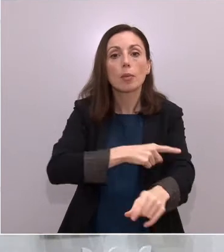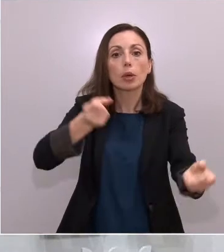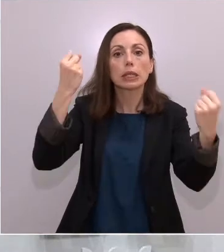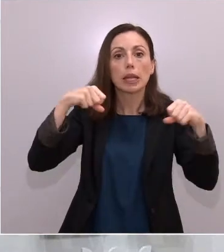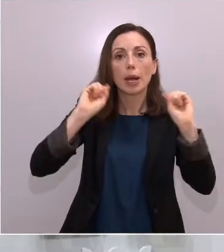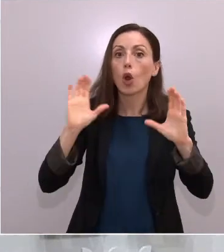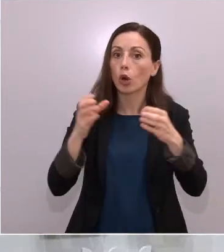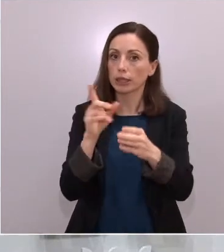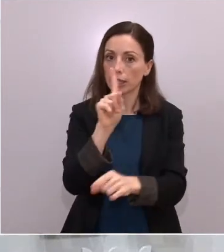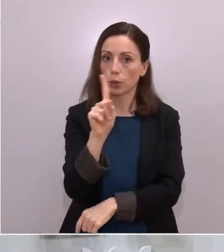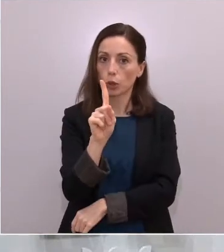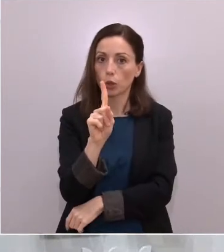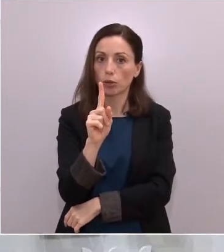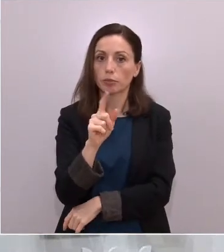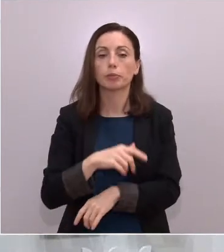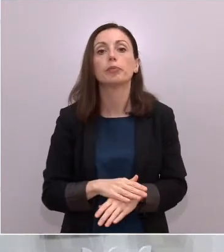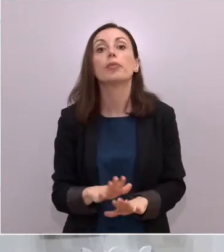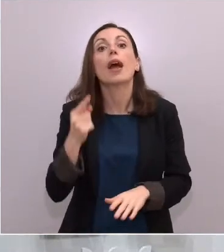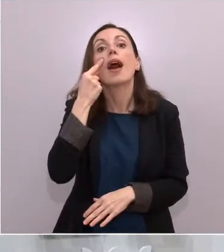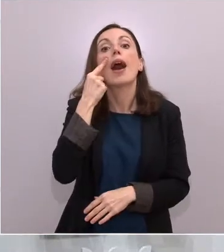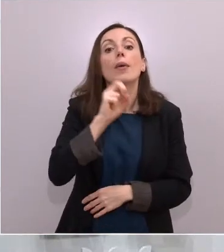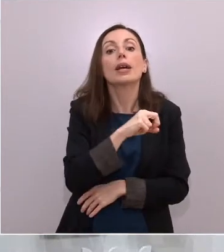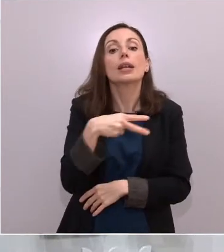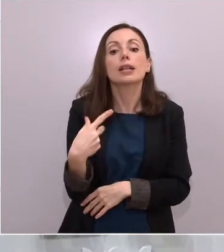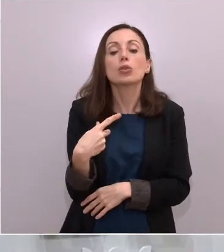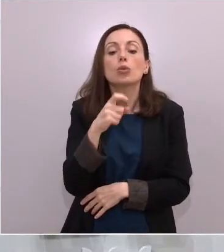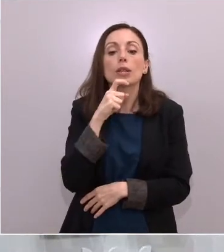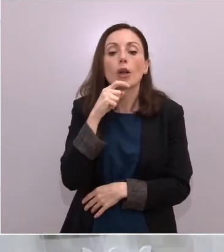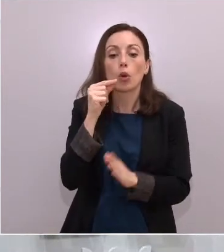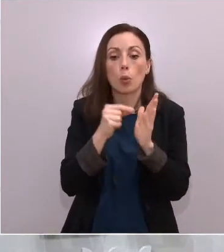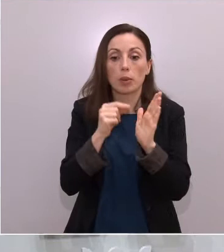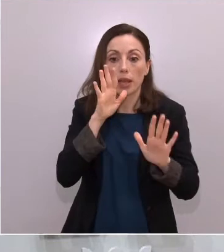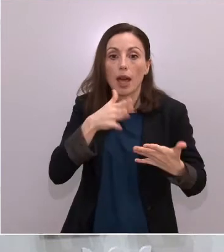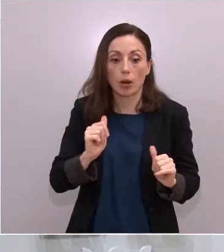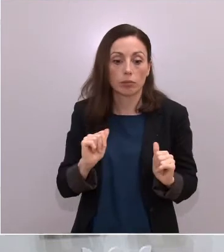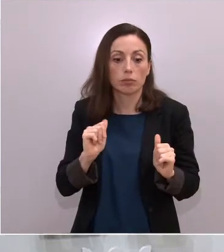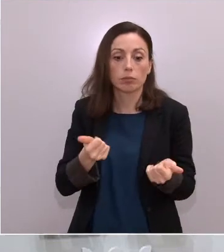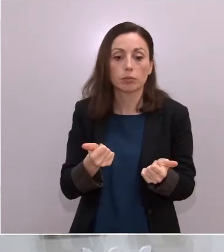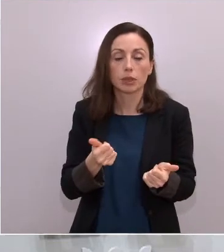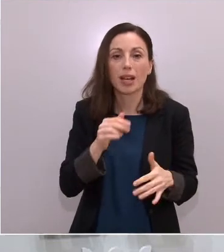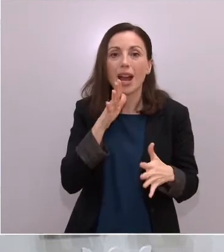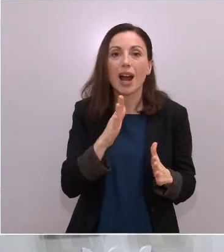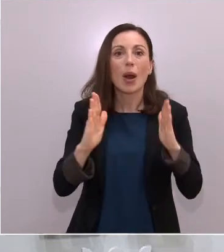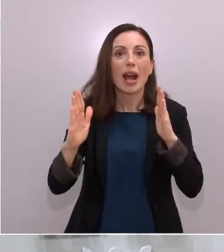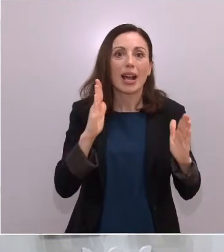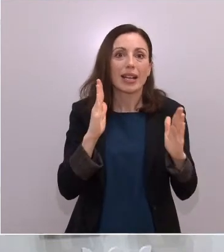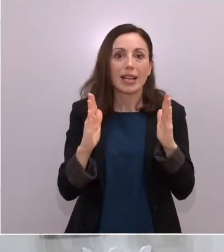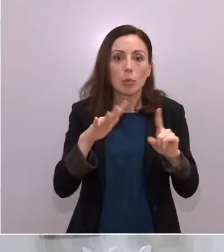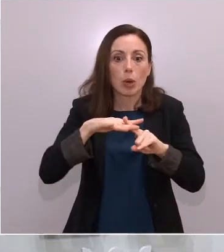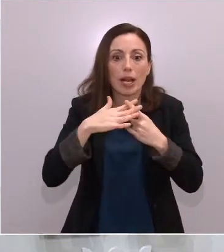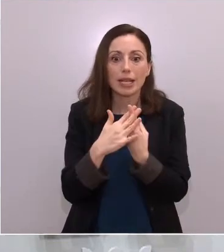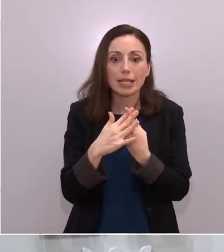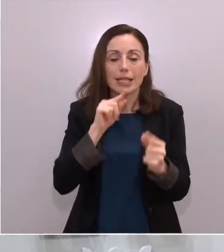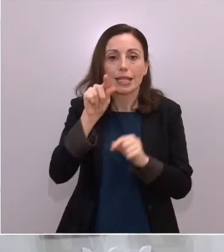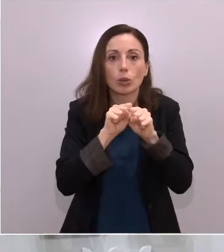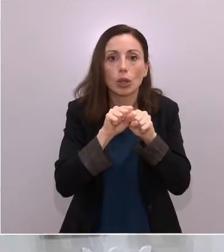sea colectivo. Pero vamos a ver el resultado que da primero esta medida. Estamos en mitad de una pandemia en el que el virus,